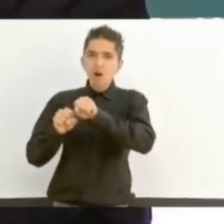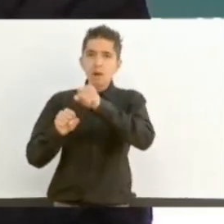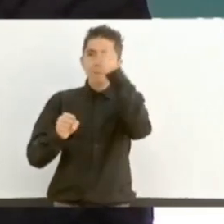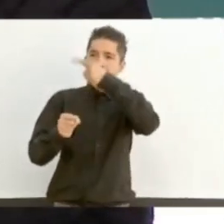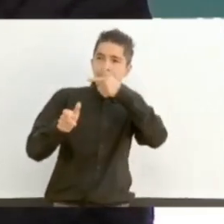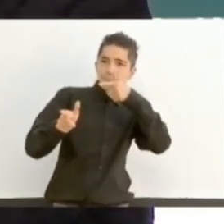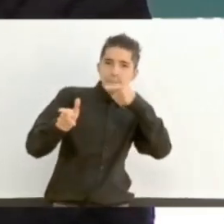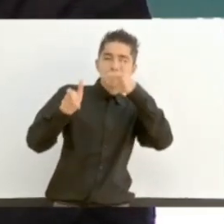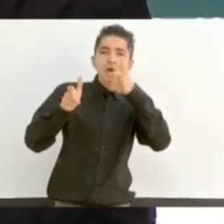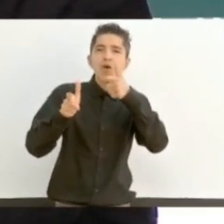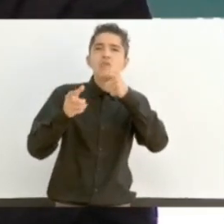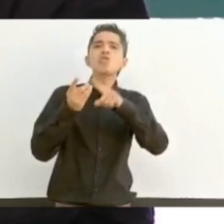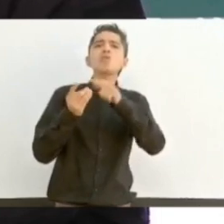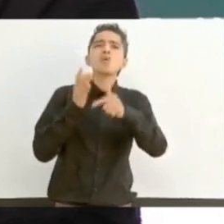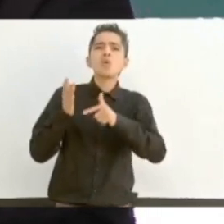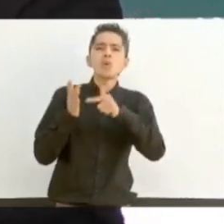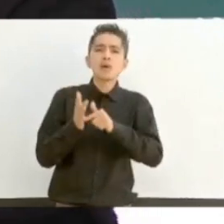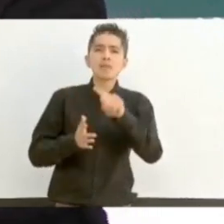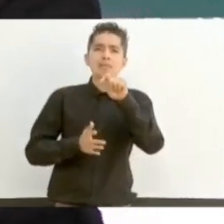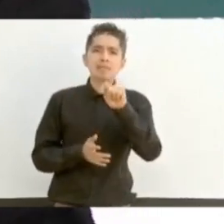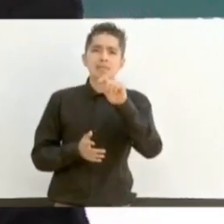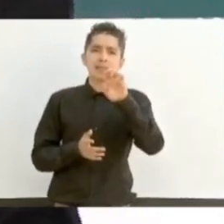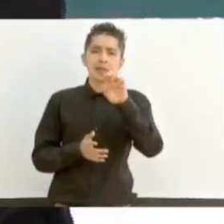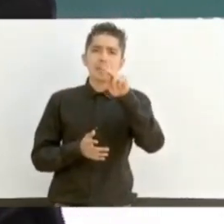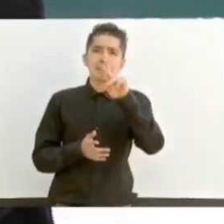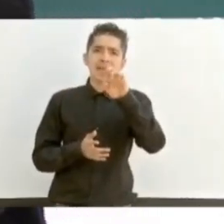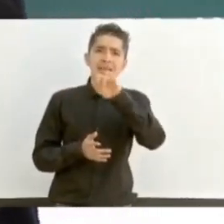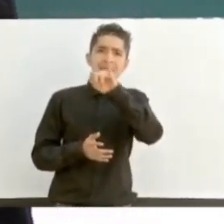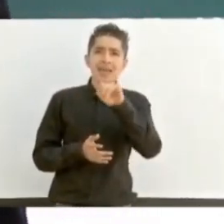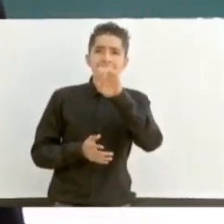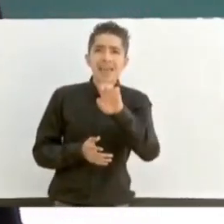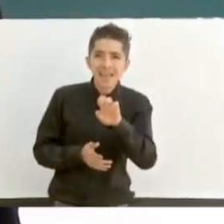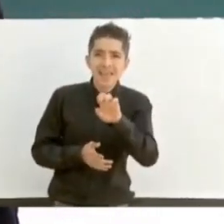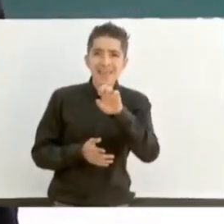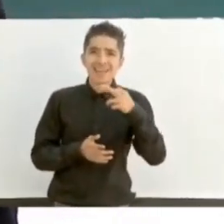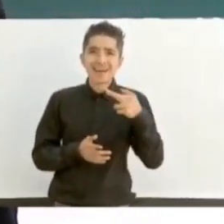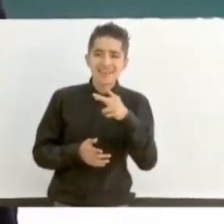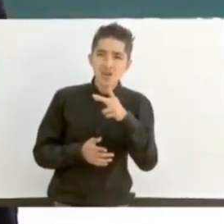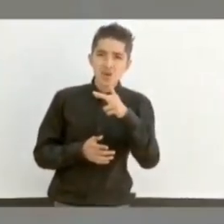en Tepeji del Río, Hidalgo.